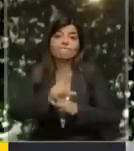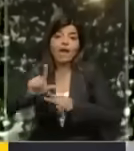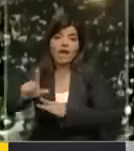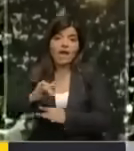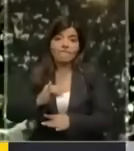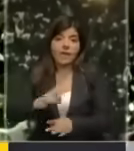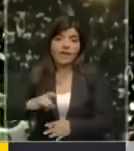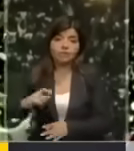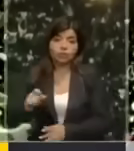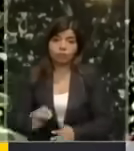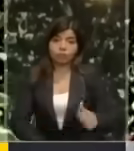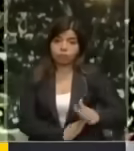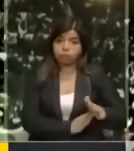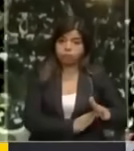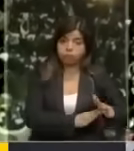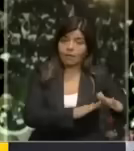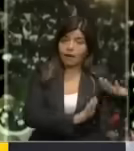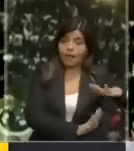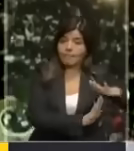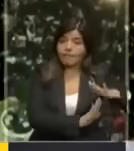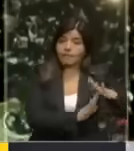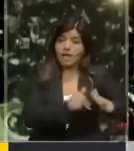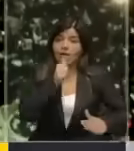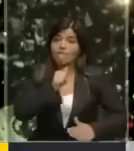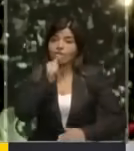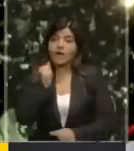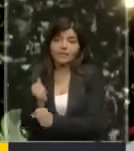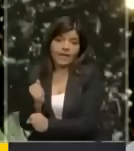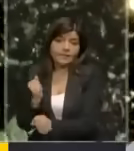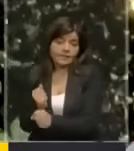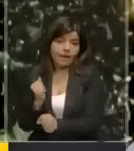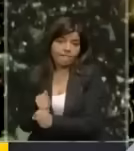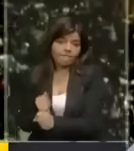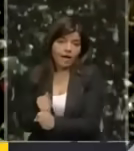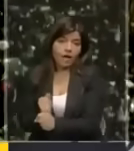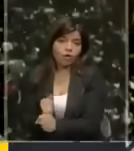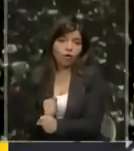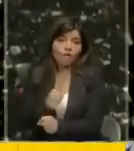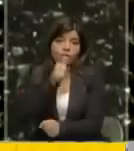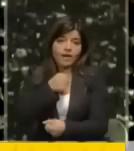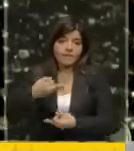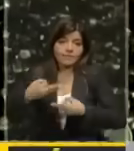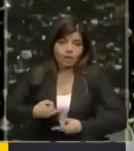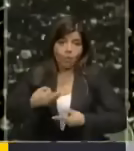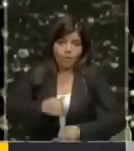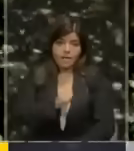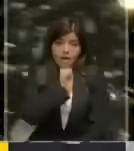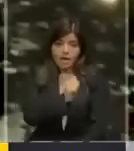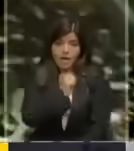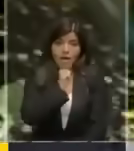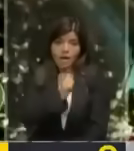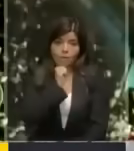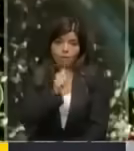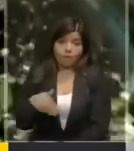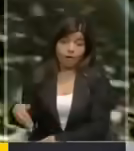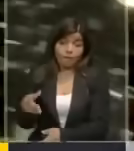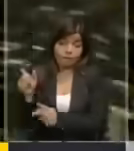el estancamiento, la falta de empleo genuino, la inseguridad, la pobreza y la